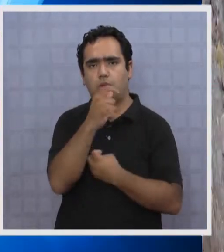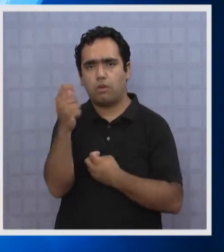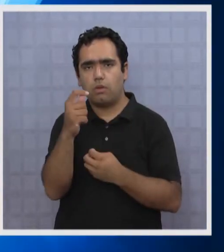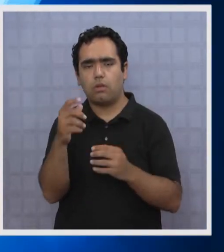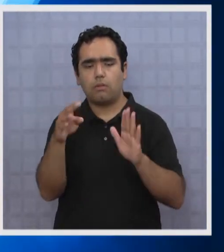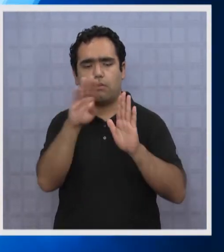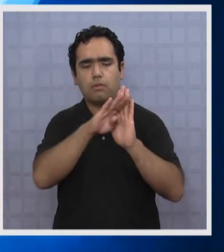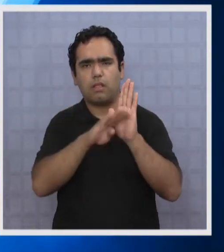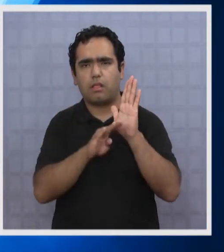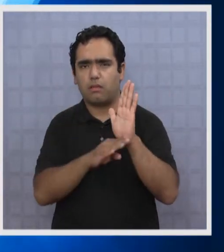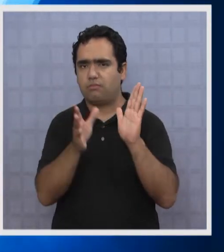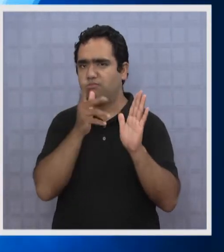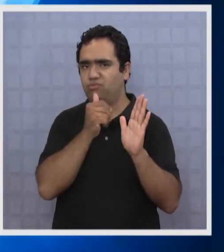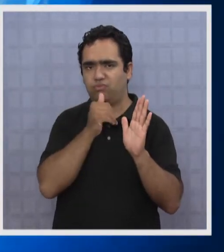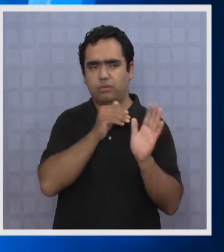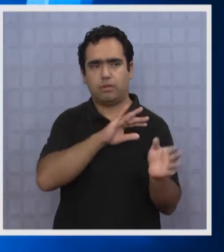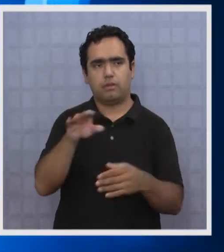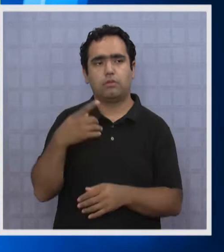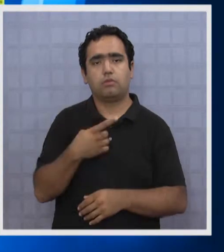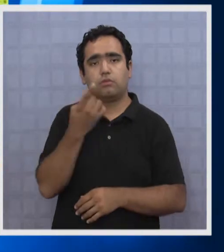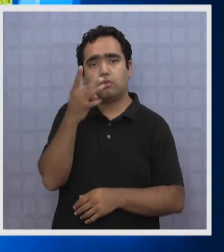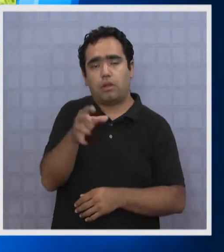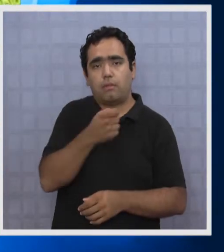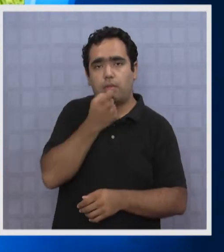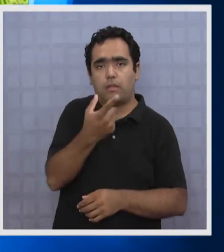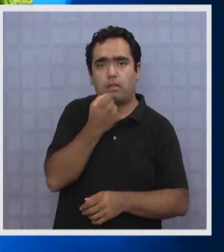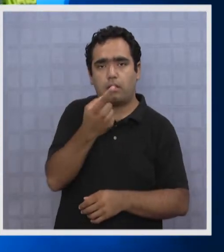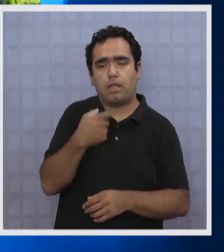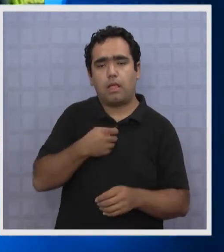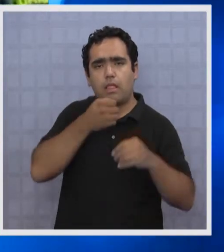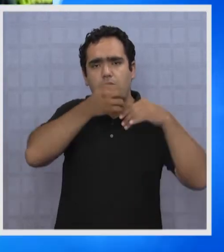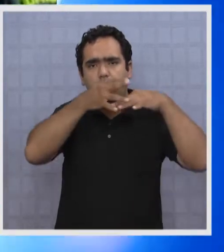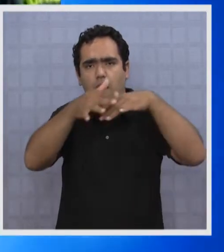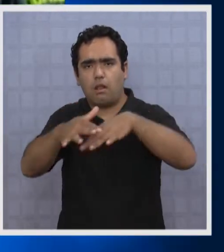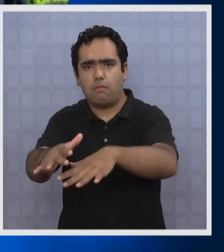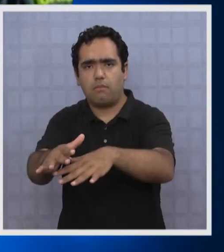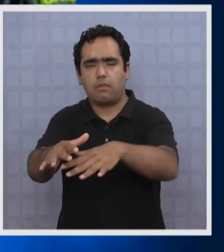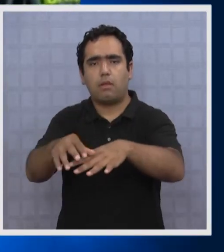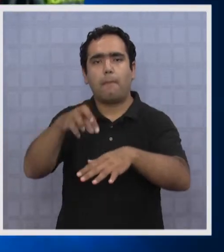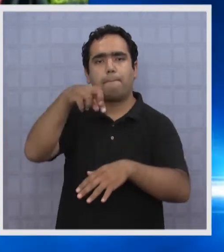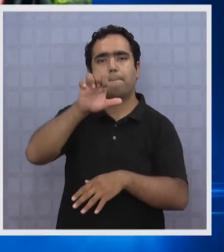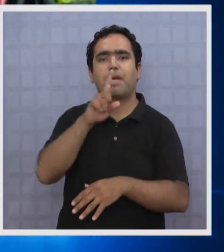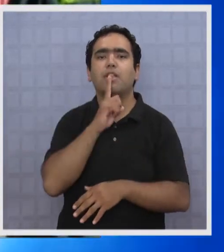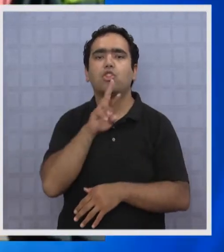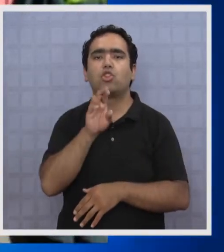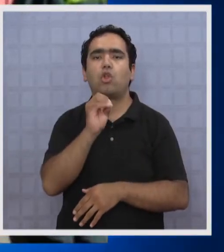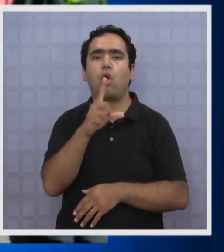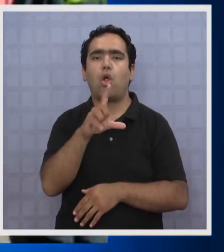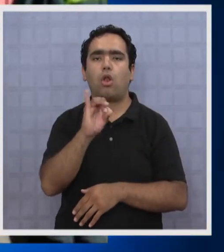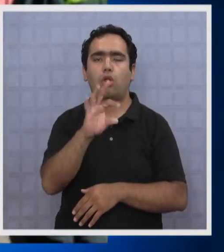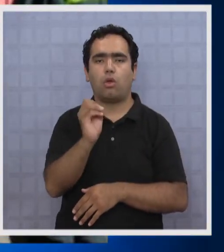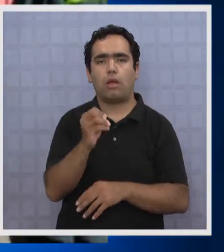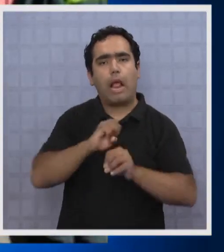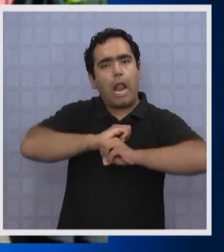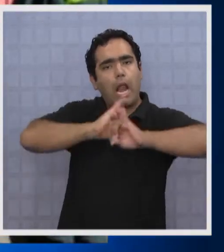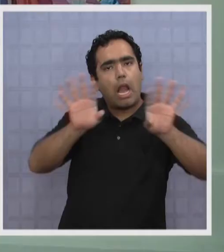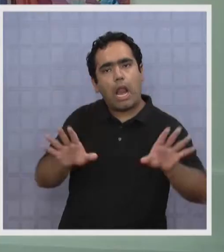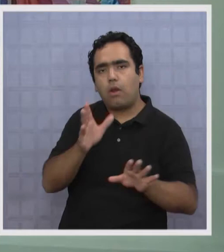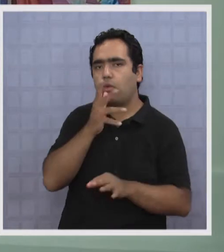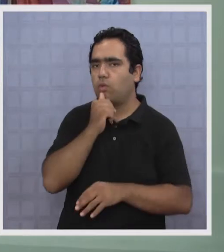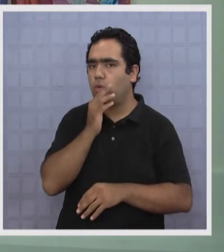ambiente por lo que en la región no hay detalles del incidente lo que se reportó corresponde a una un derramamiento de petróleo